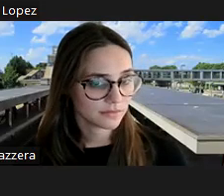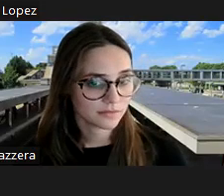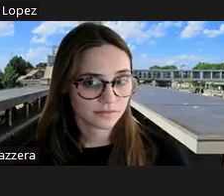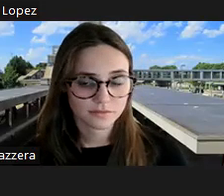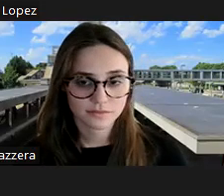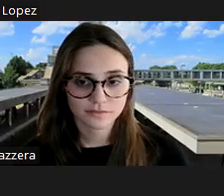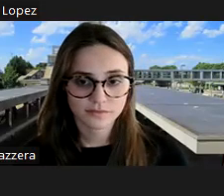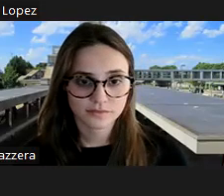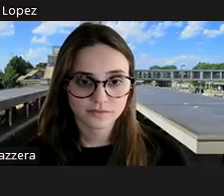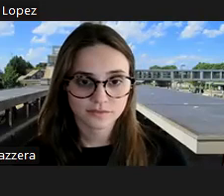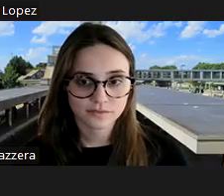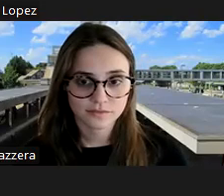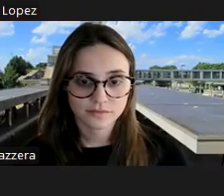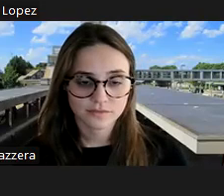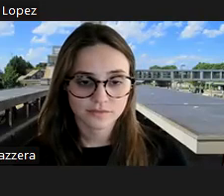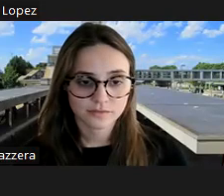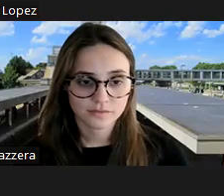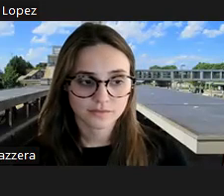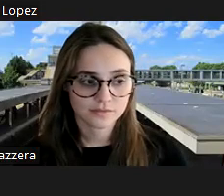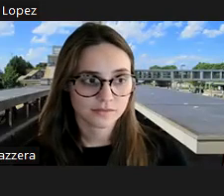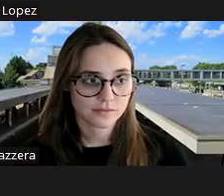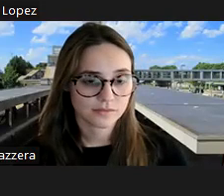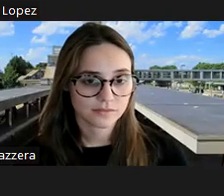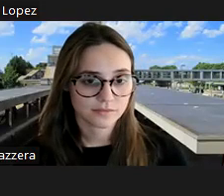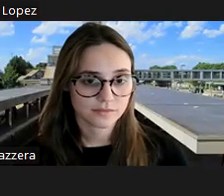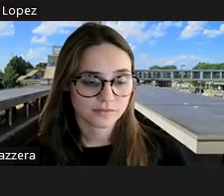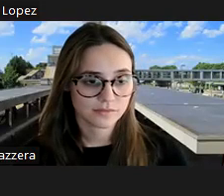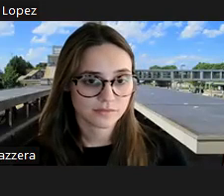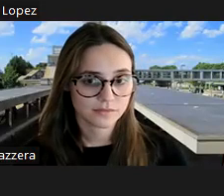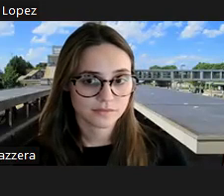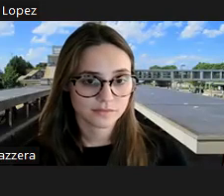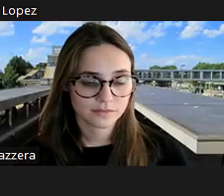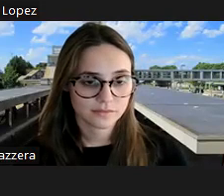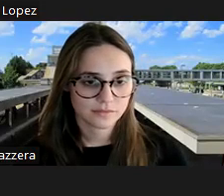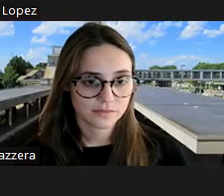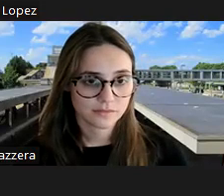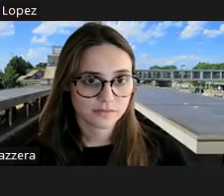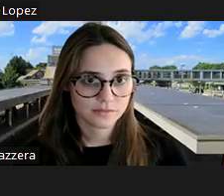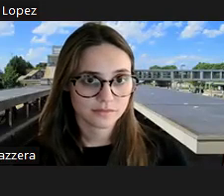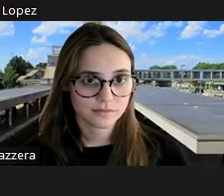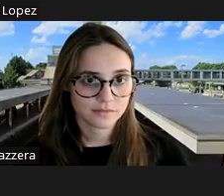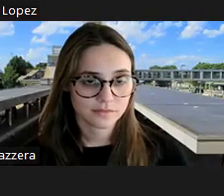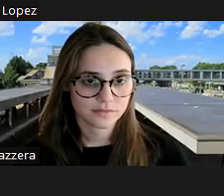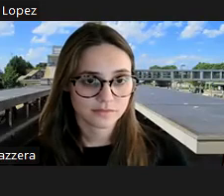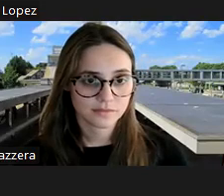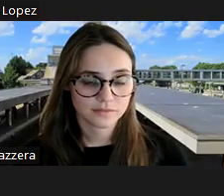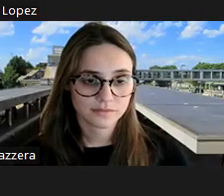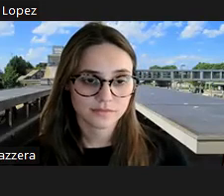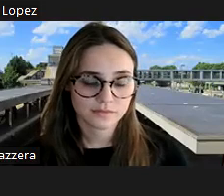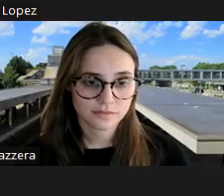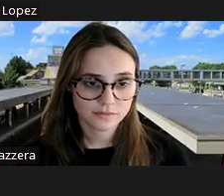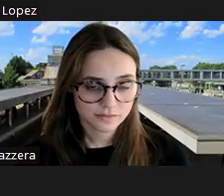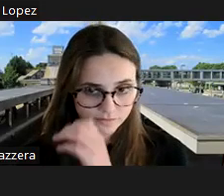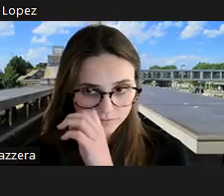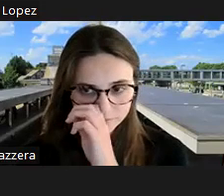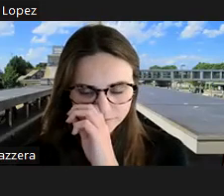la presentación en español lo puedan acceder en ese idioma. Simplemente ubícanse al fondo de su